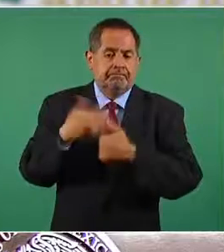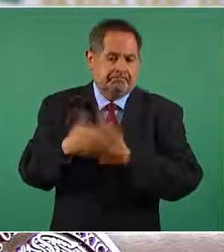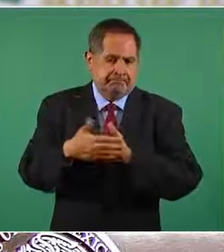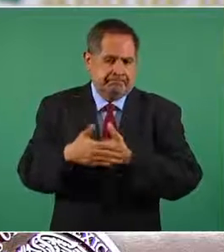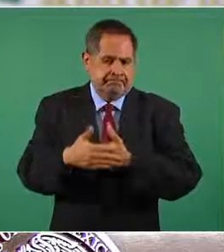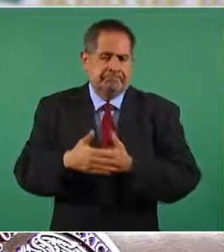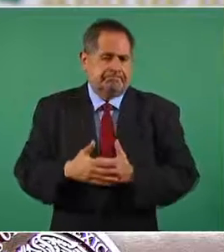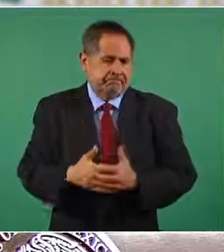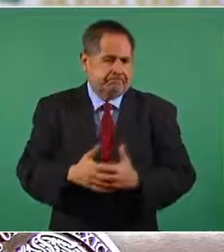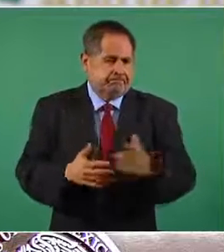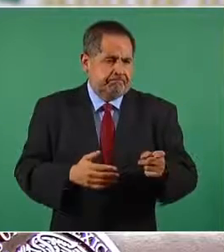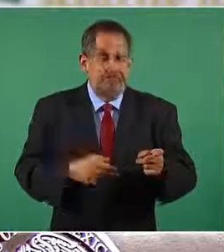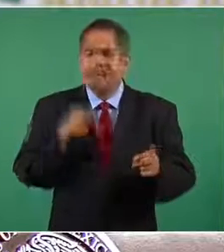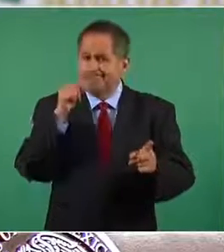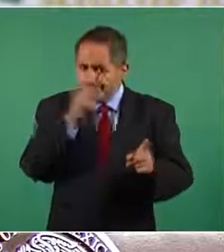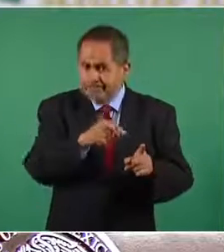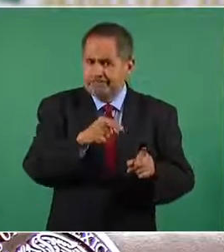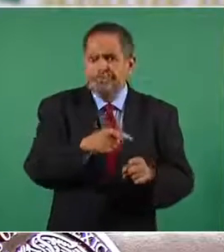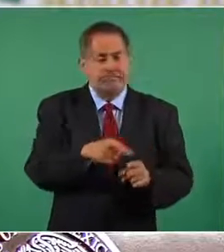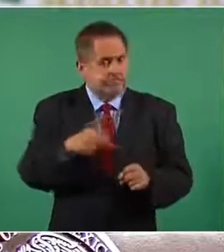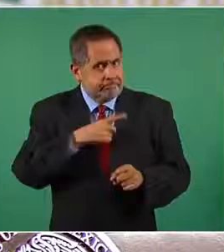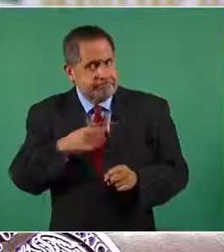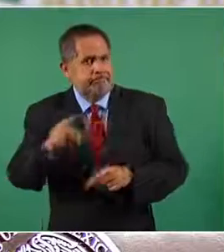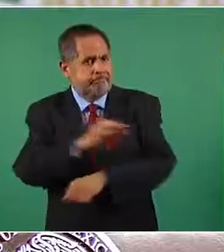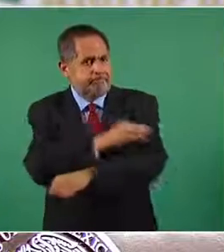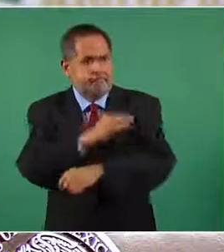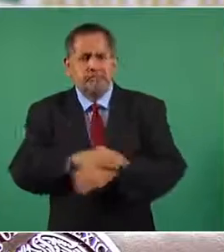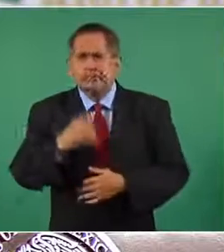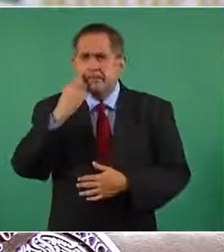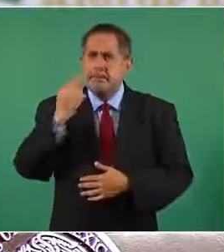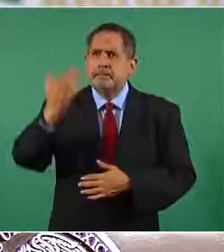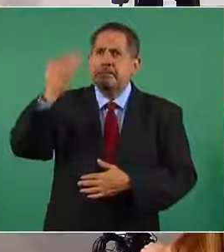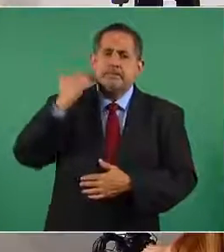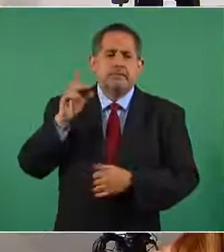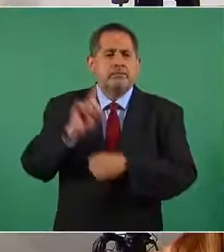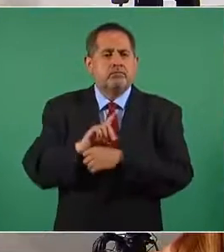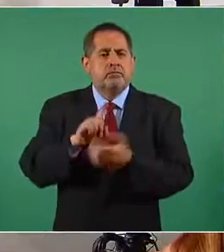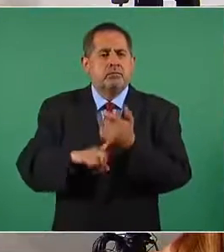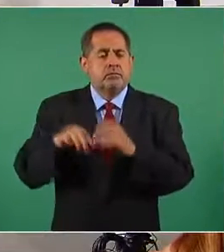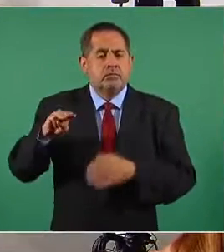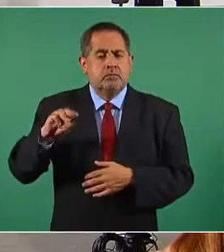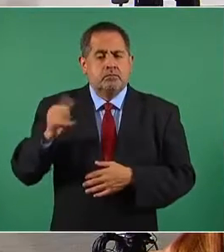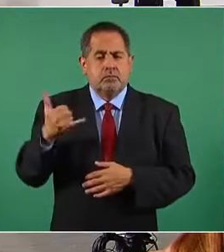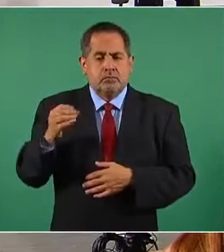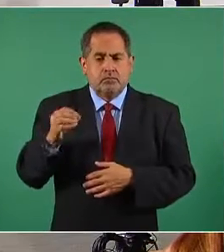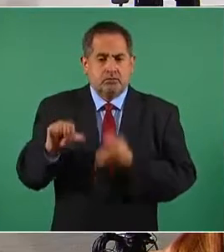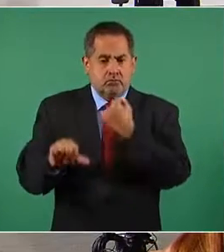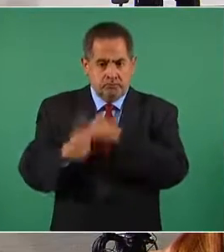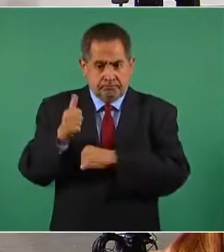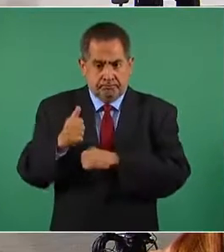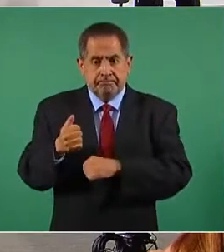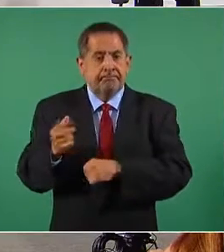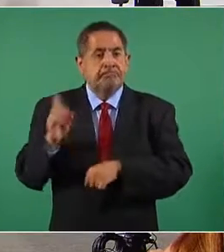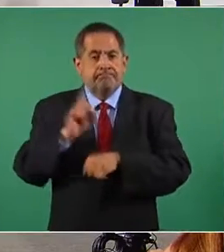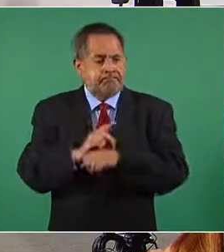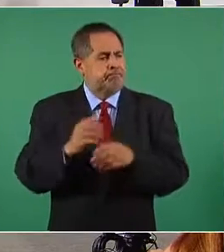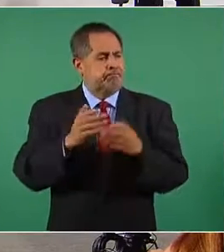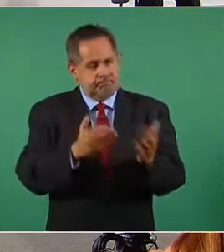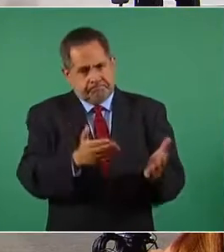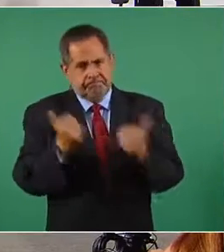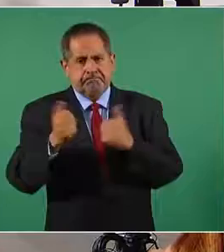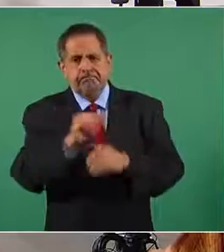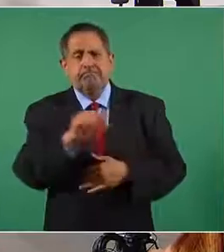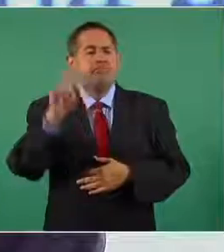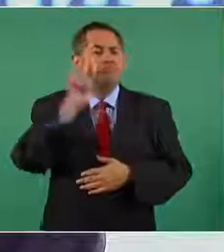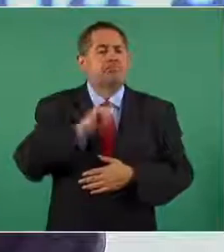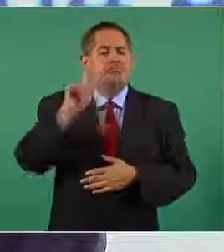hace varias semanas, meses, concretamente el 11 de mayo, abrimos la vacunación a personas, a